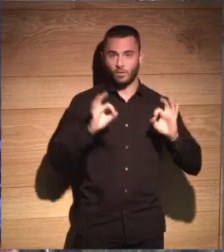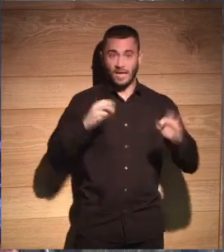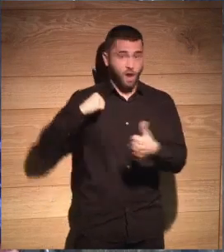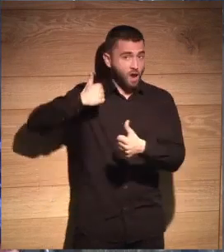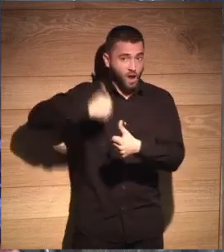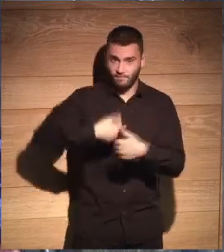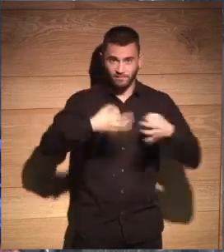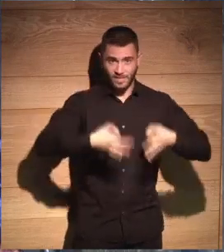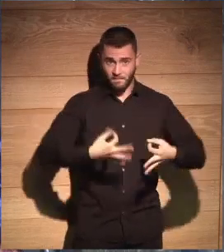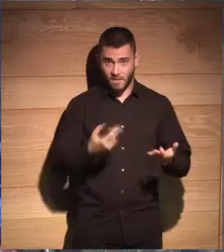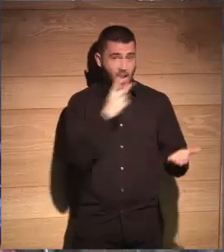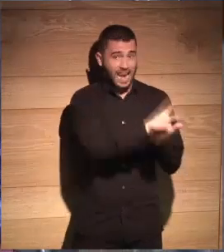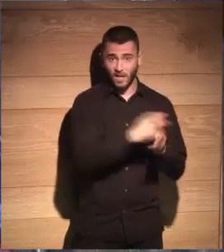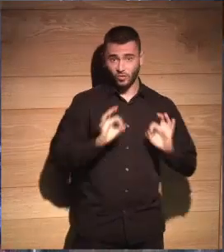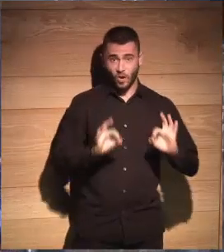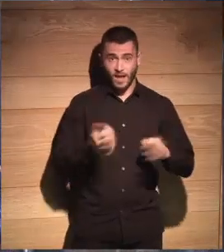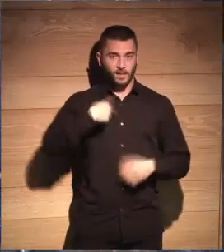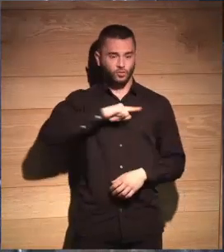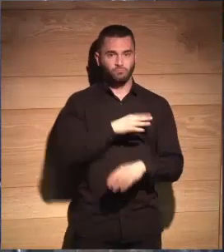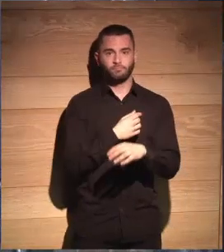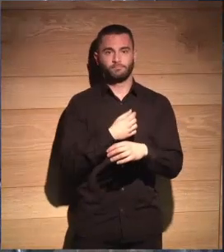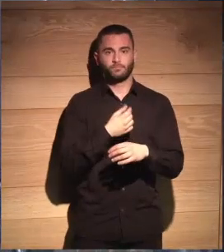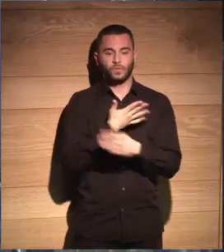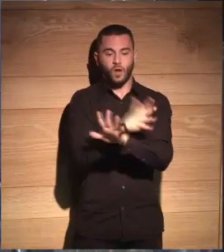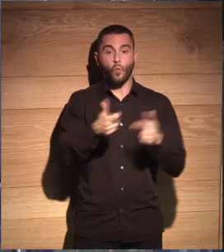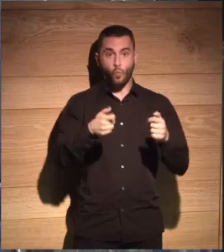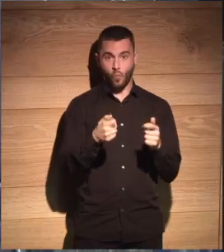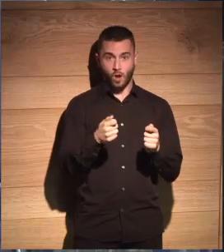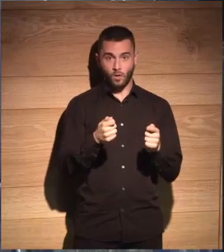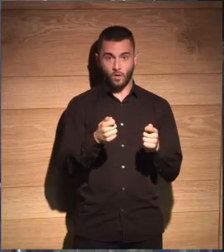siempre, y es lo que yo encuentro que en el juego, a pesar de